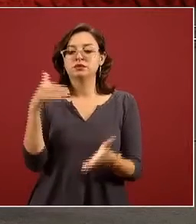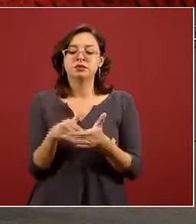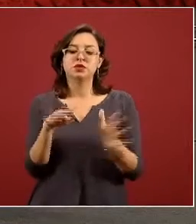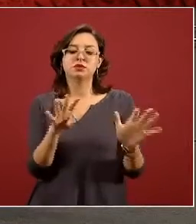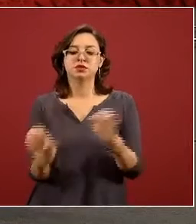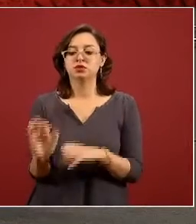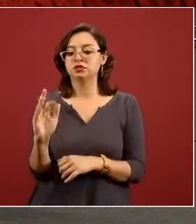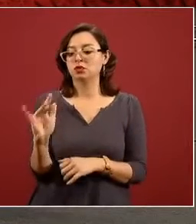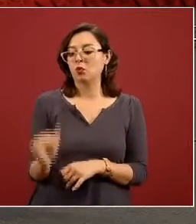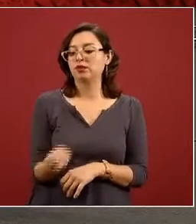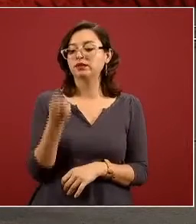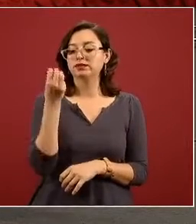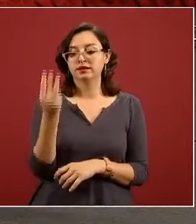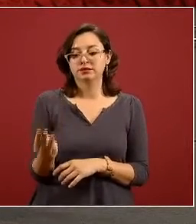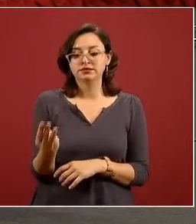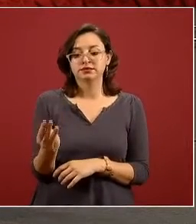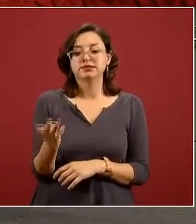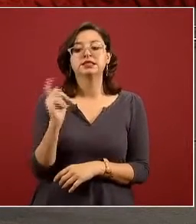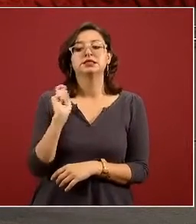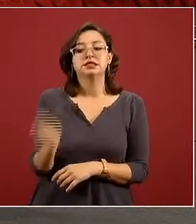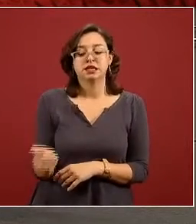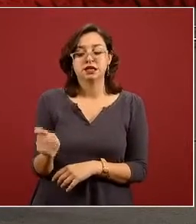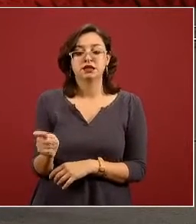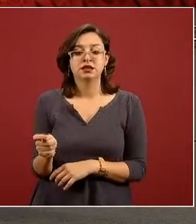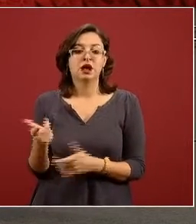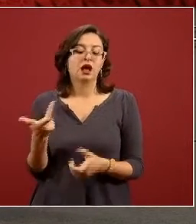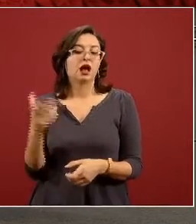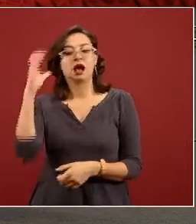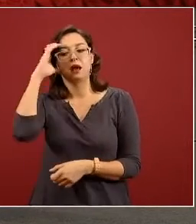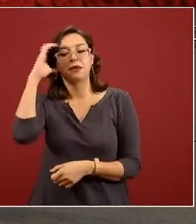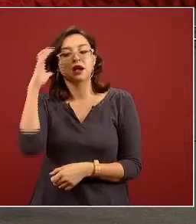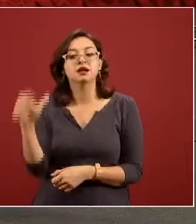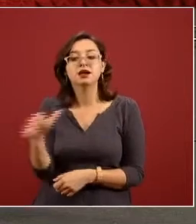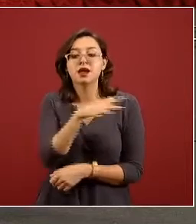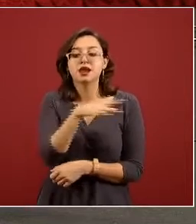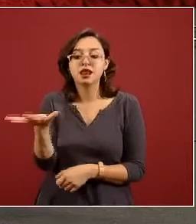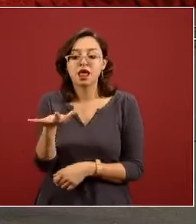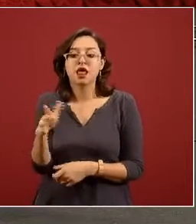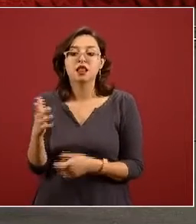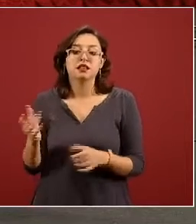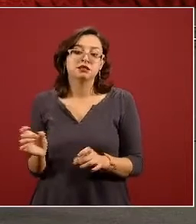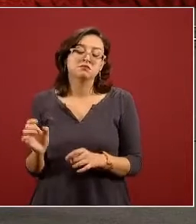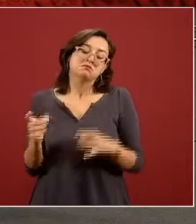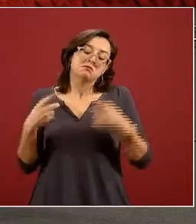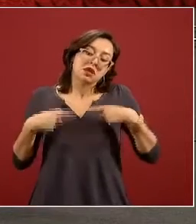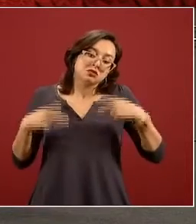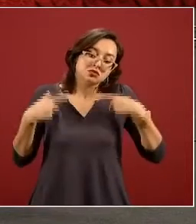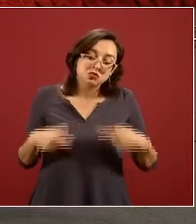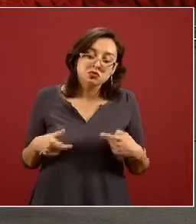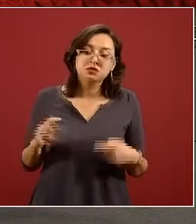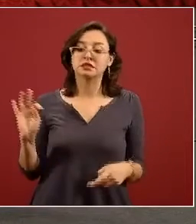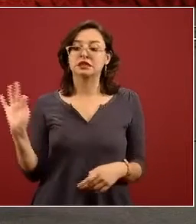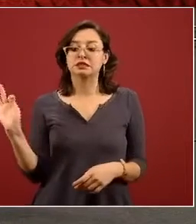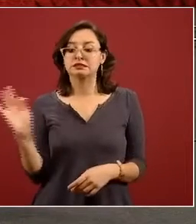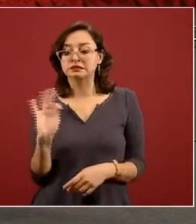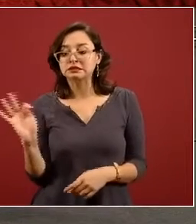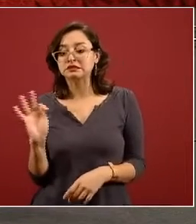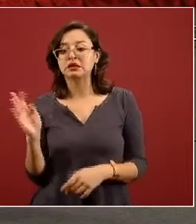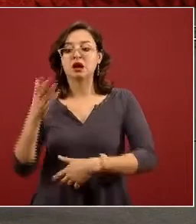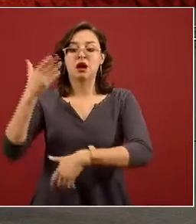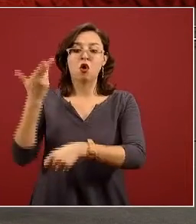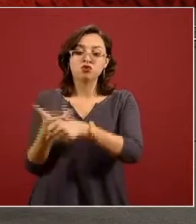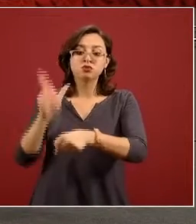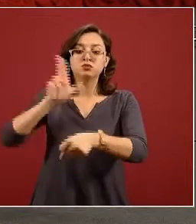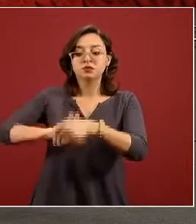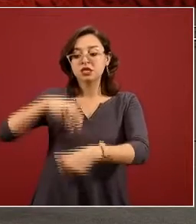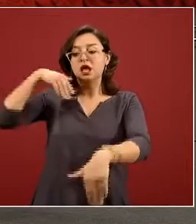11.953, estamos hablando de camas de hospitalización general, es decir, aquellas que pueden recibir a un paciente que requiere una